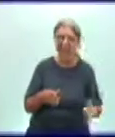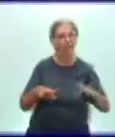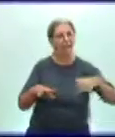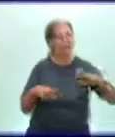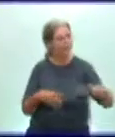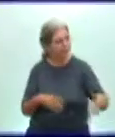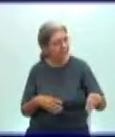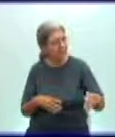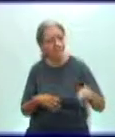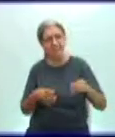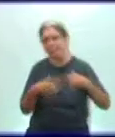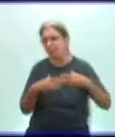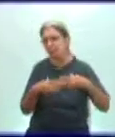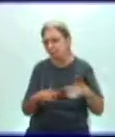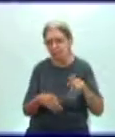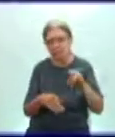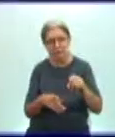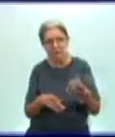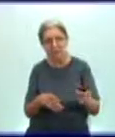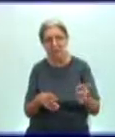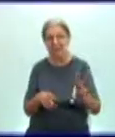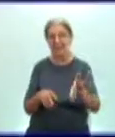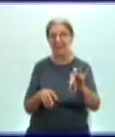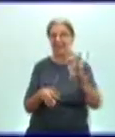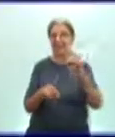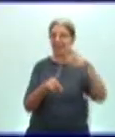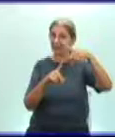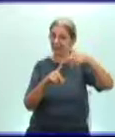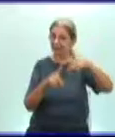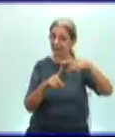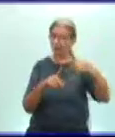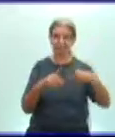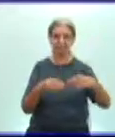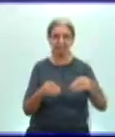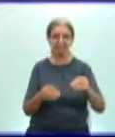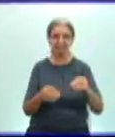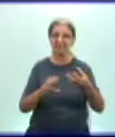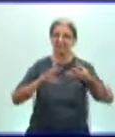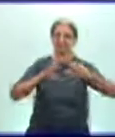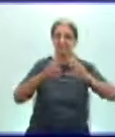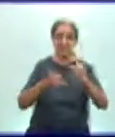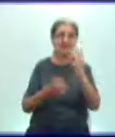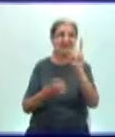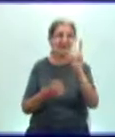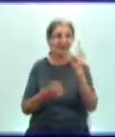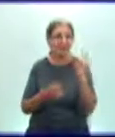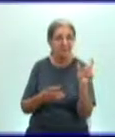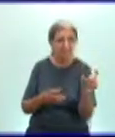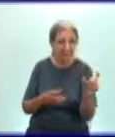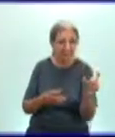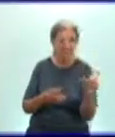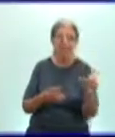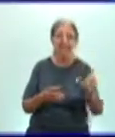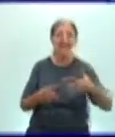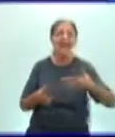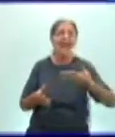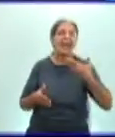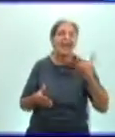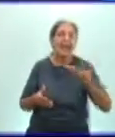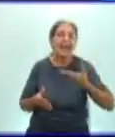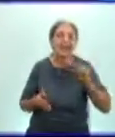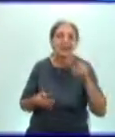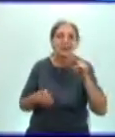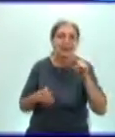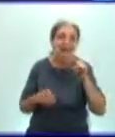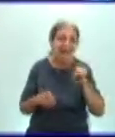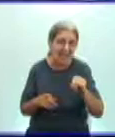mire, como tarea, extraiga todas las formas verbales. Mire el tiempo, porque son narraciones y en ellas